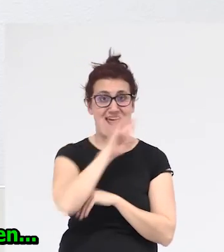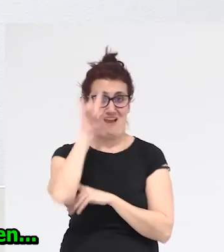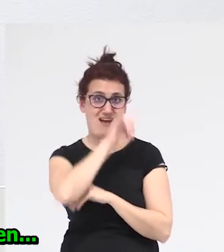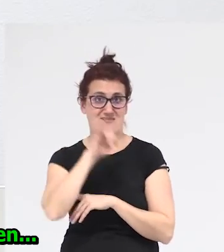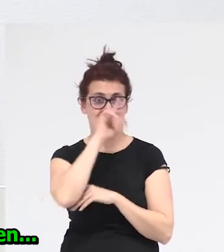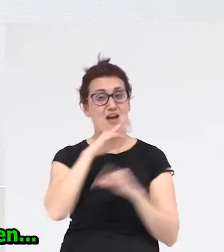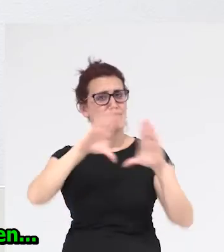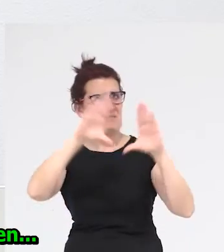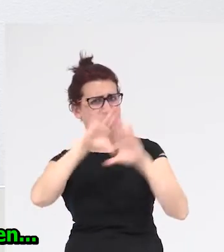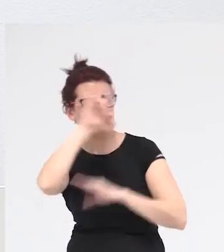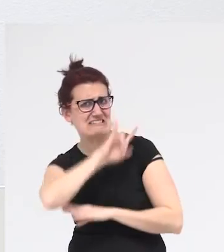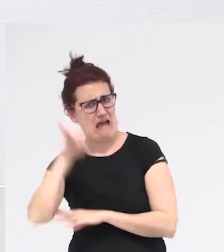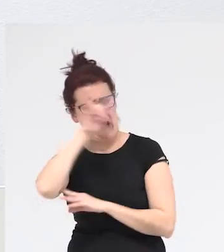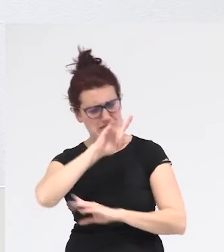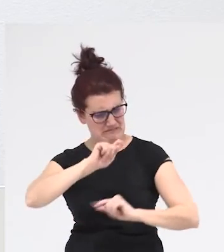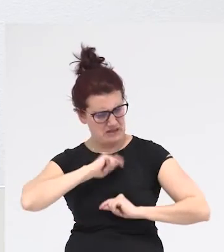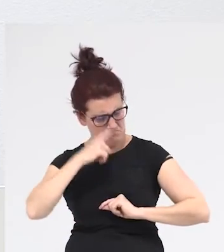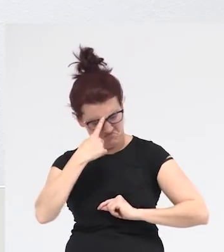feministas negras que se proponen.